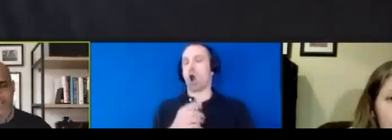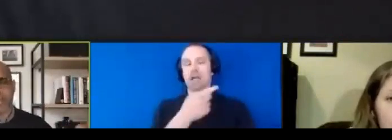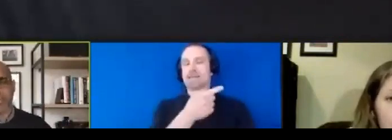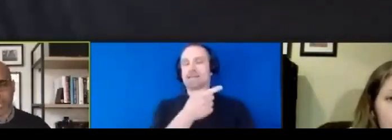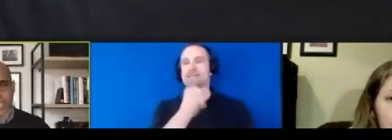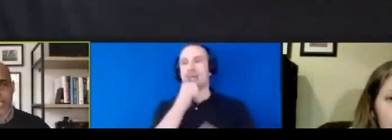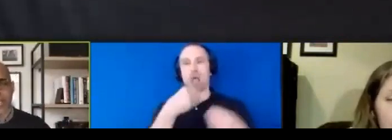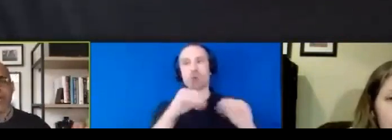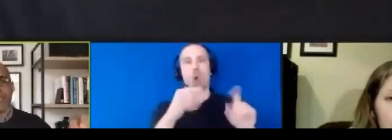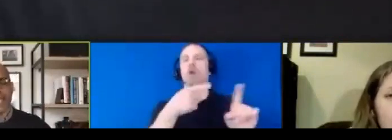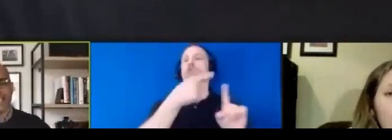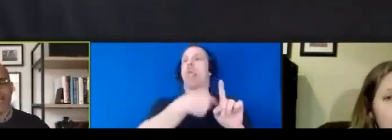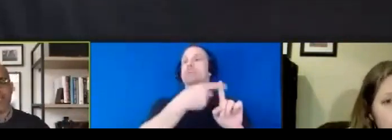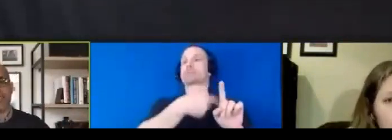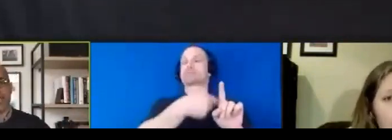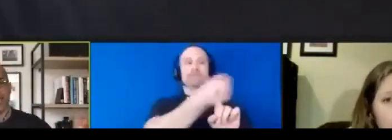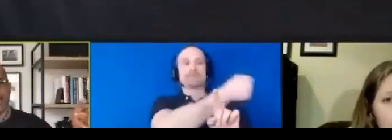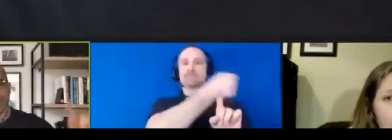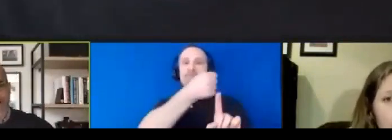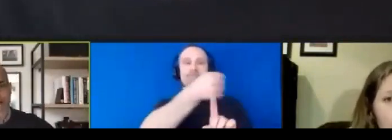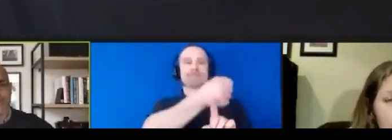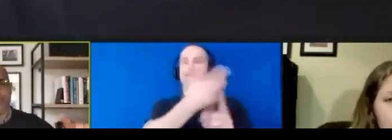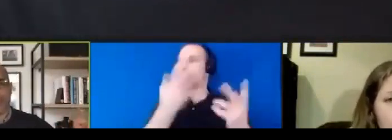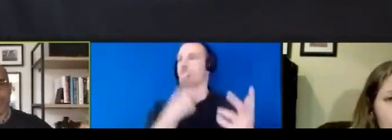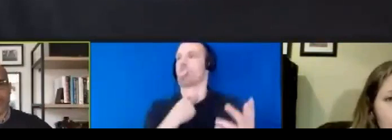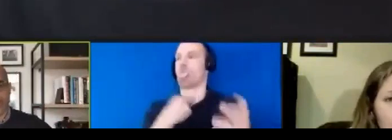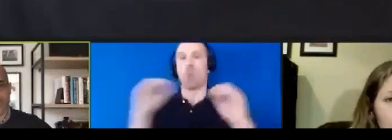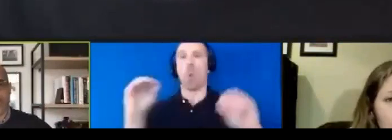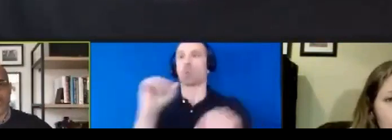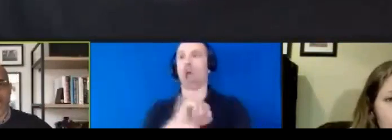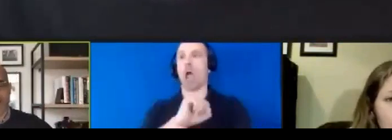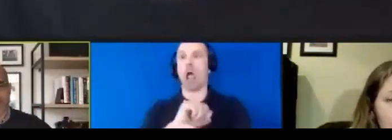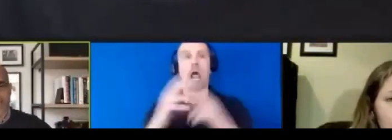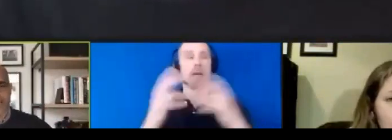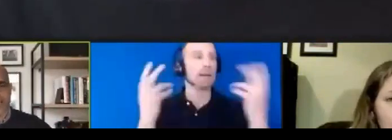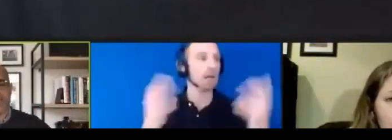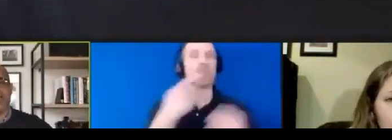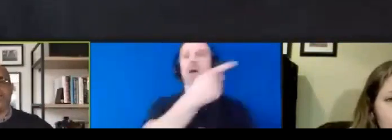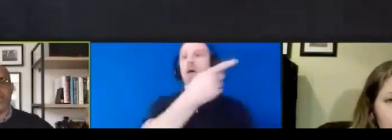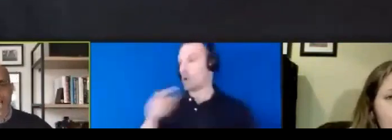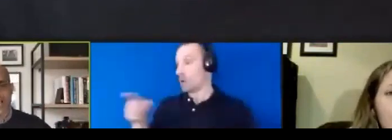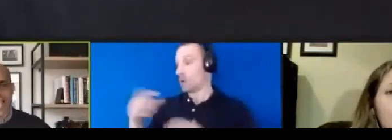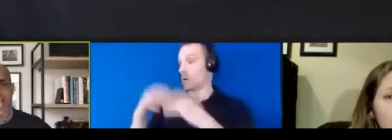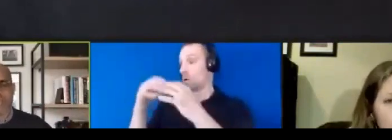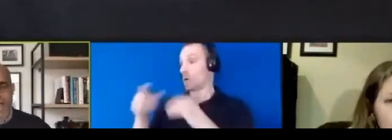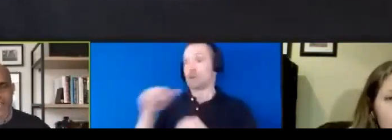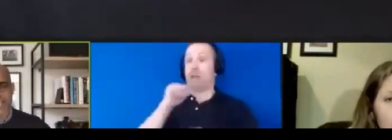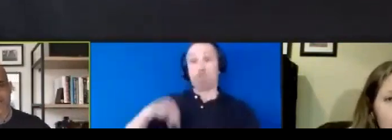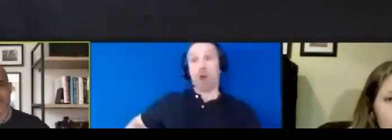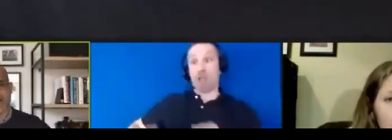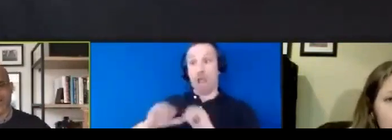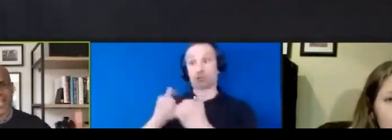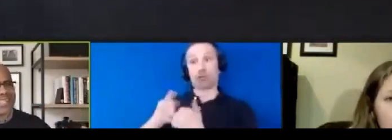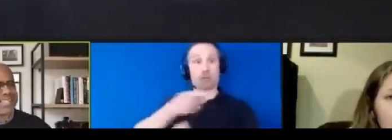para ayudas de rentas o por ejemplo mi esposa tiene